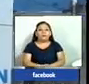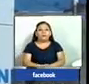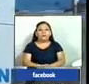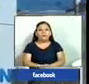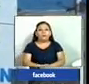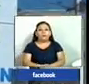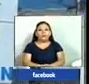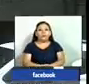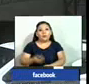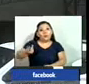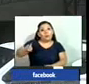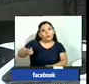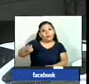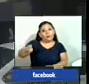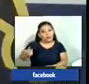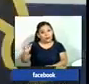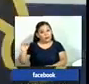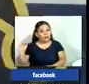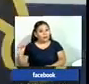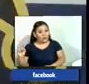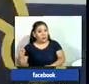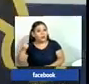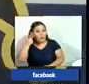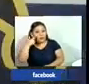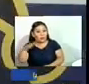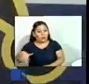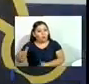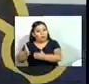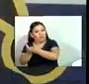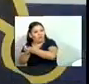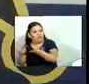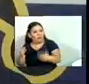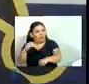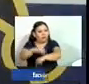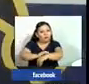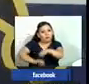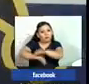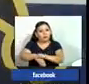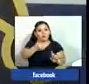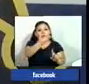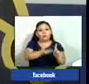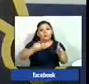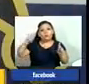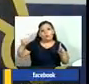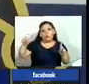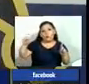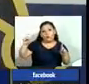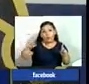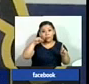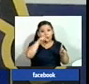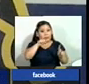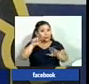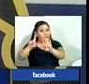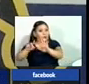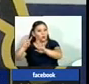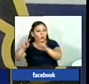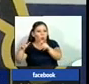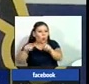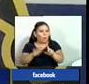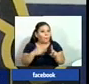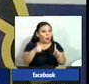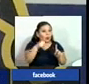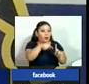La Policía Nacional Civil de la Unión capturó a José Dimas Blanco de 67 años por